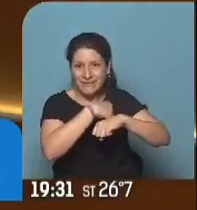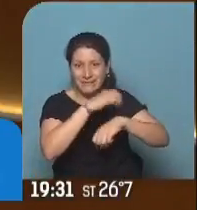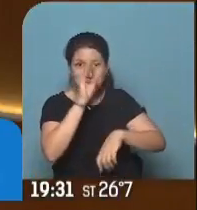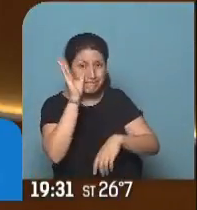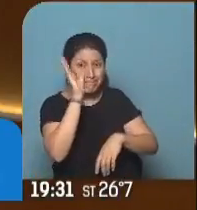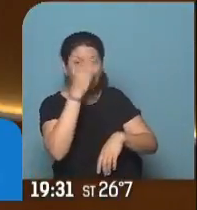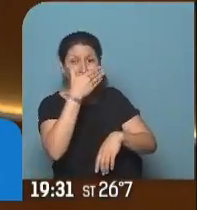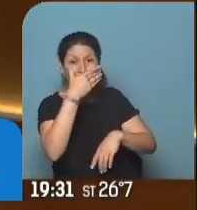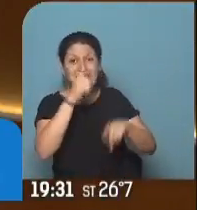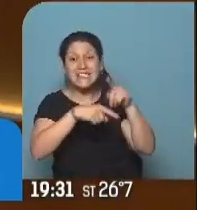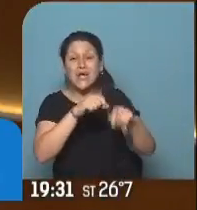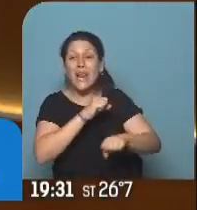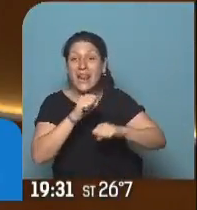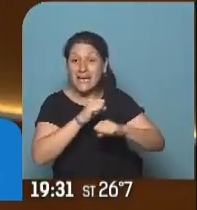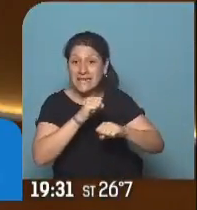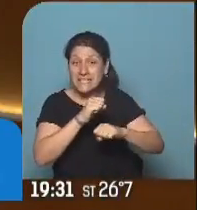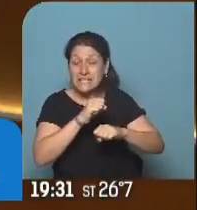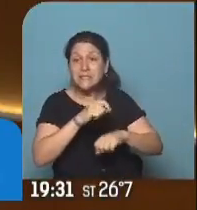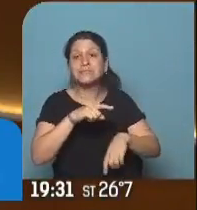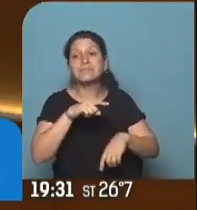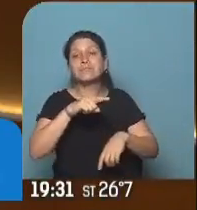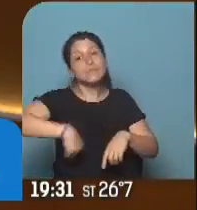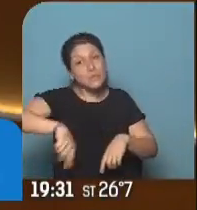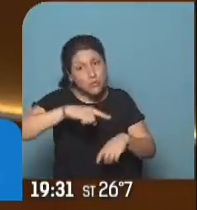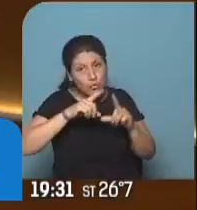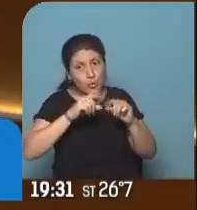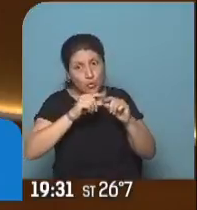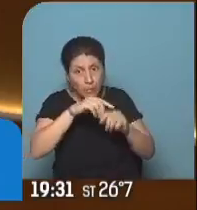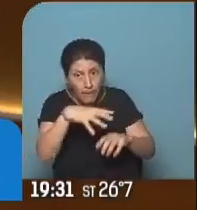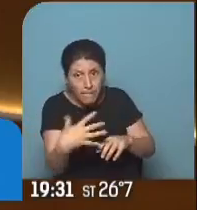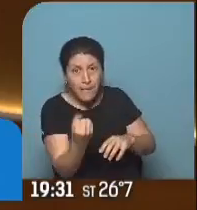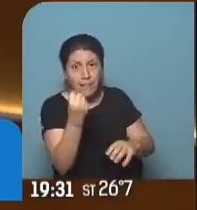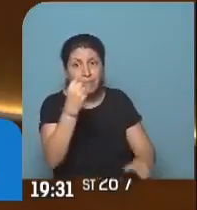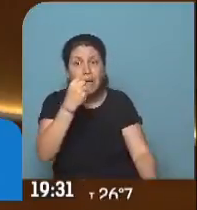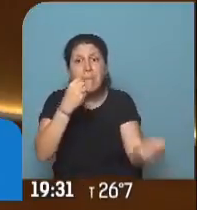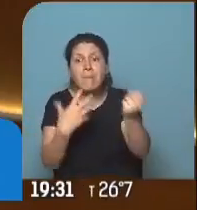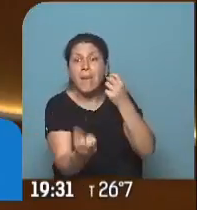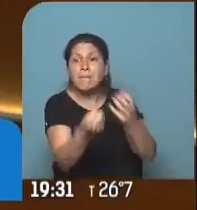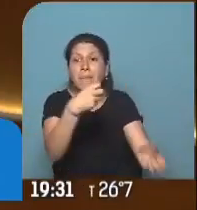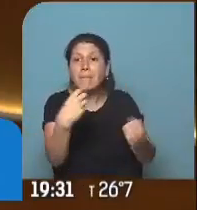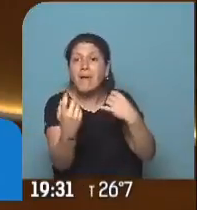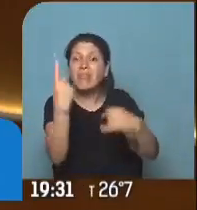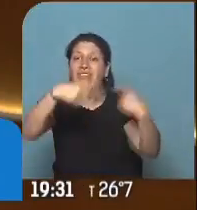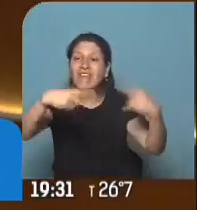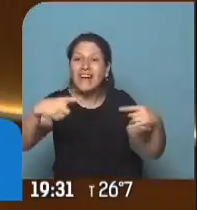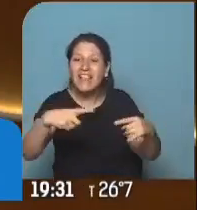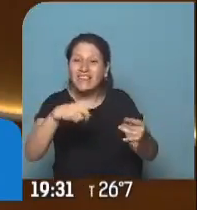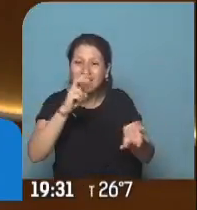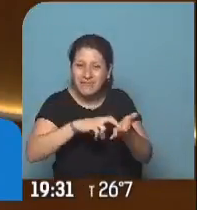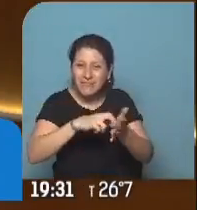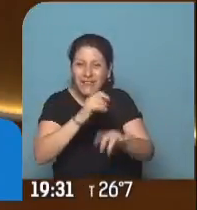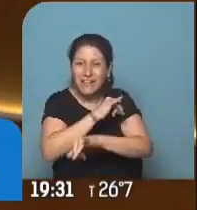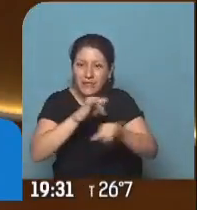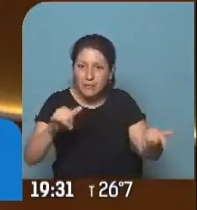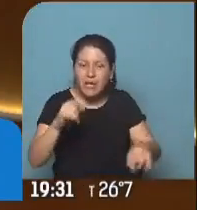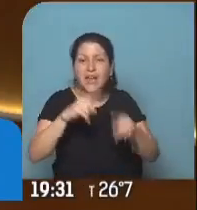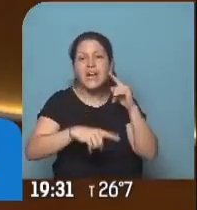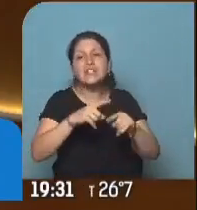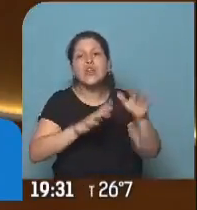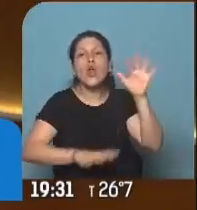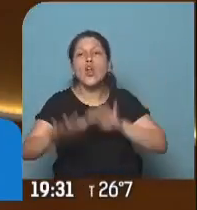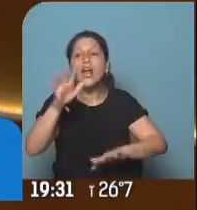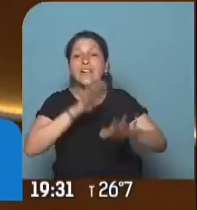crisis. Los datos que existen son datos que nosotros pudimos ir recabando de distintas fuentes de, por ejemplo, la Organización Panamericana de la Salud,